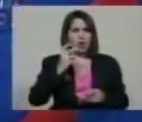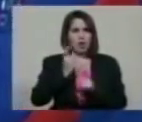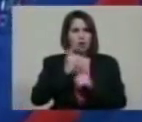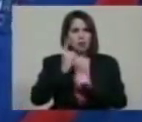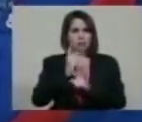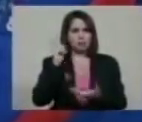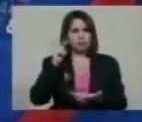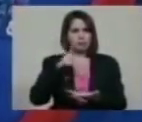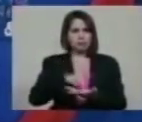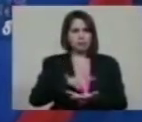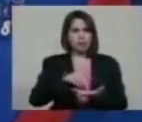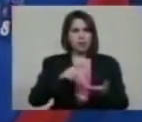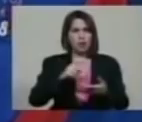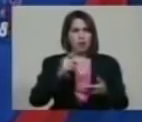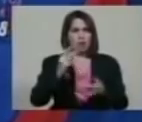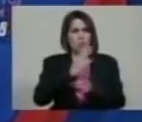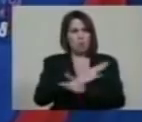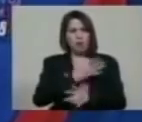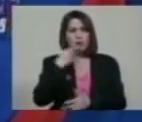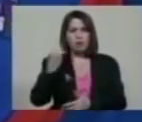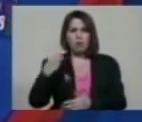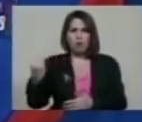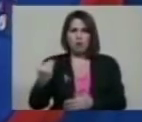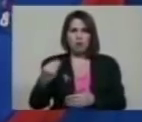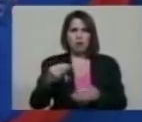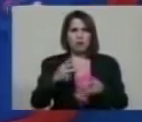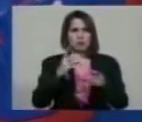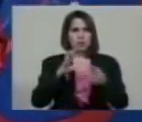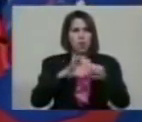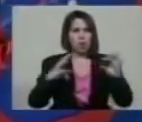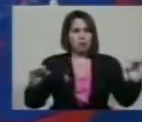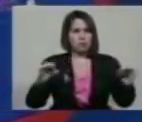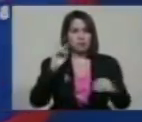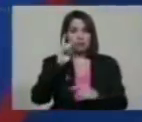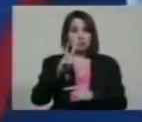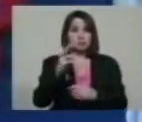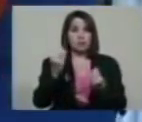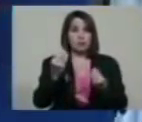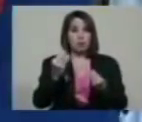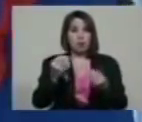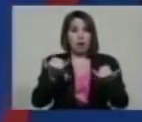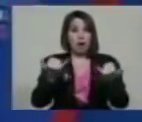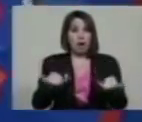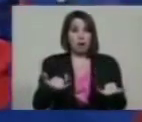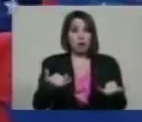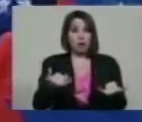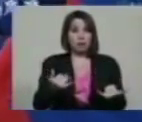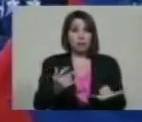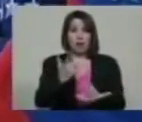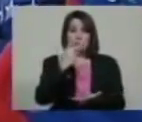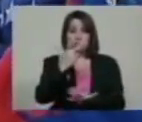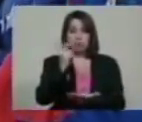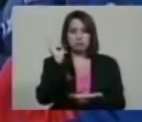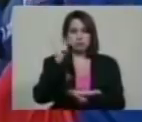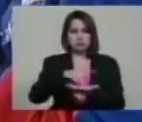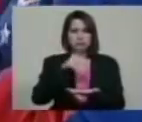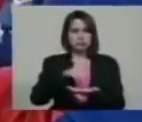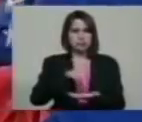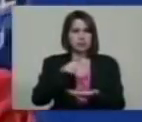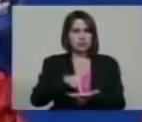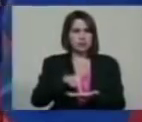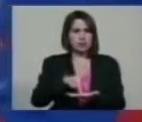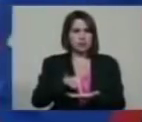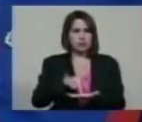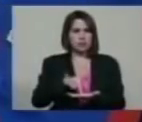la Juventud Buenos Aires 2018. En esta oportunidad, uno de los atletas que participó en la